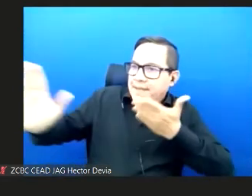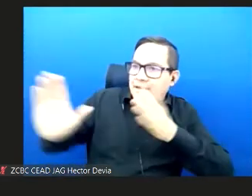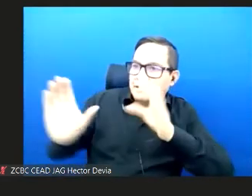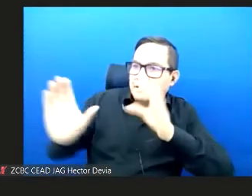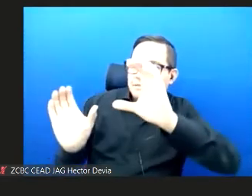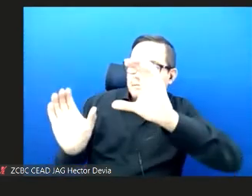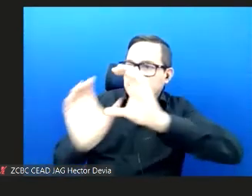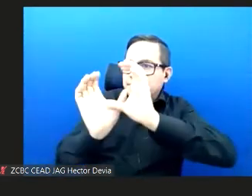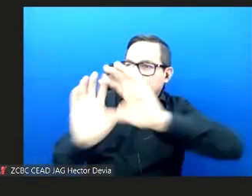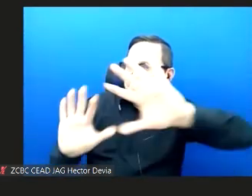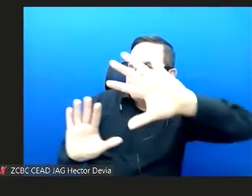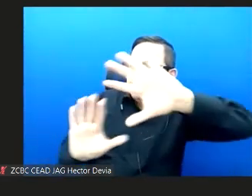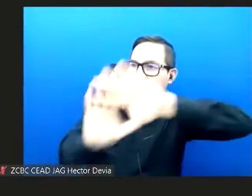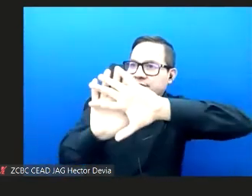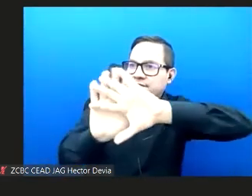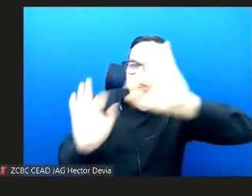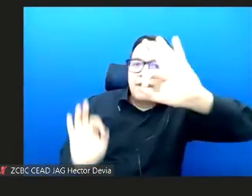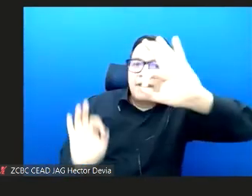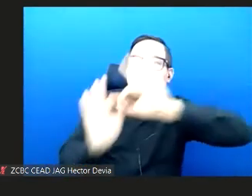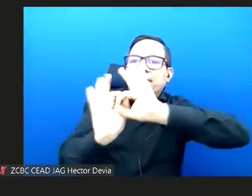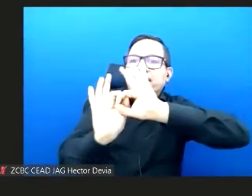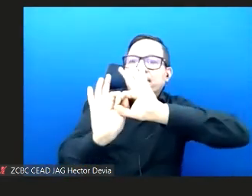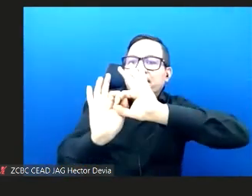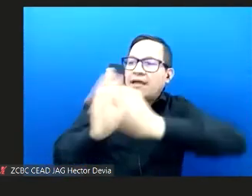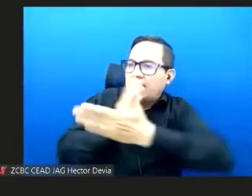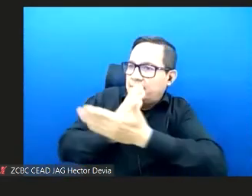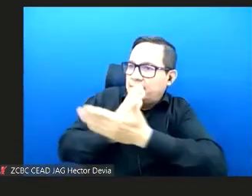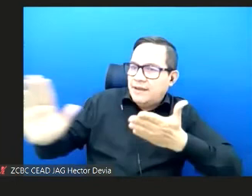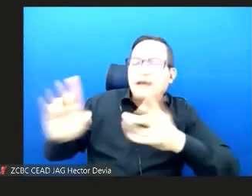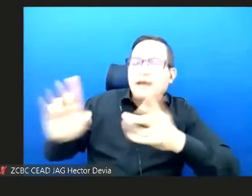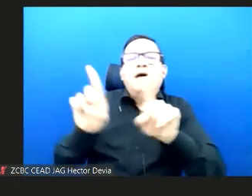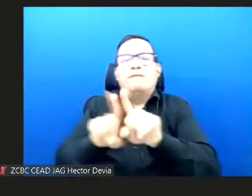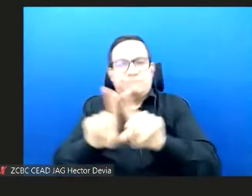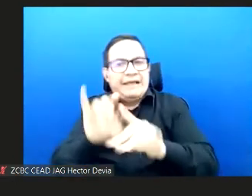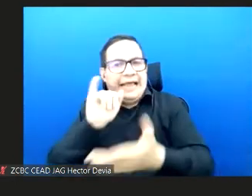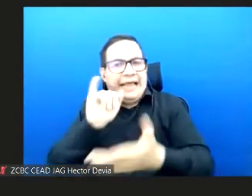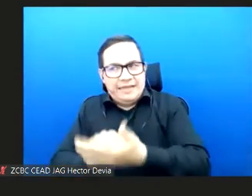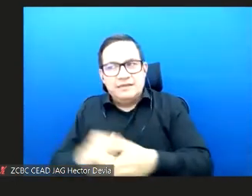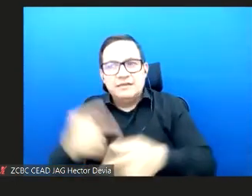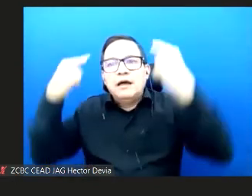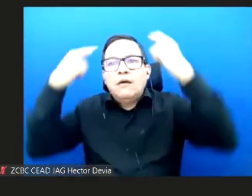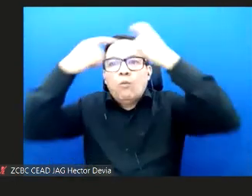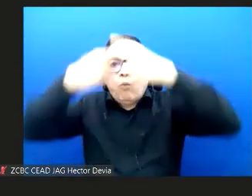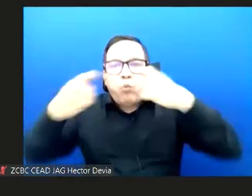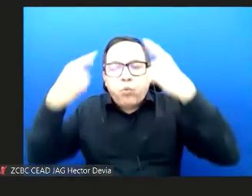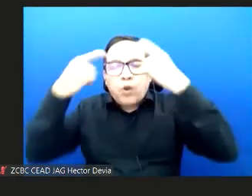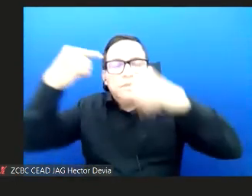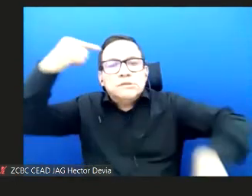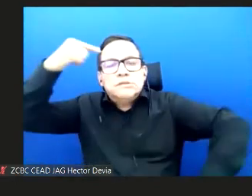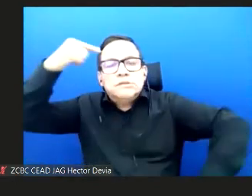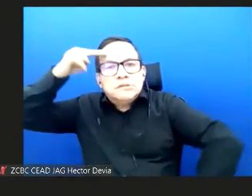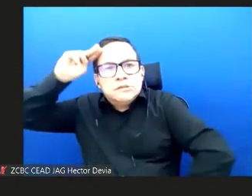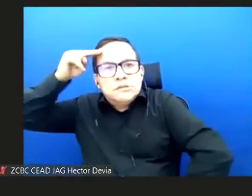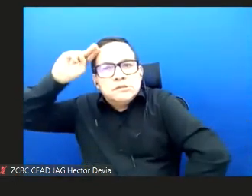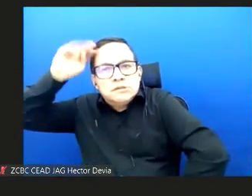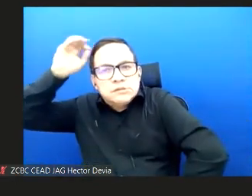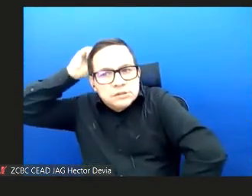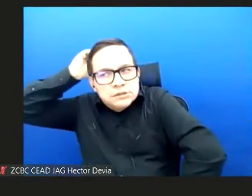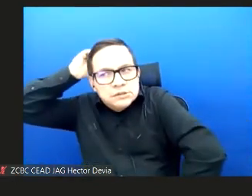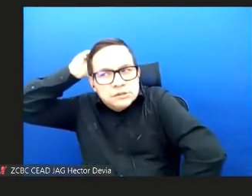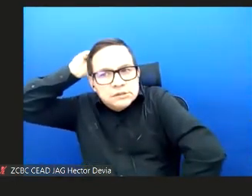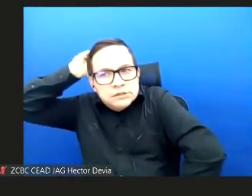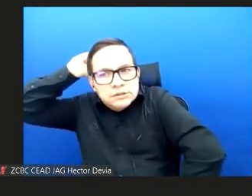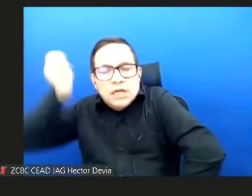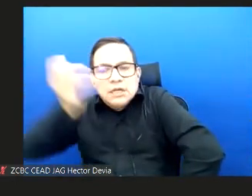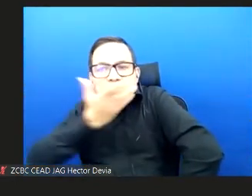Yo siempre recomiendo que primero hagan la lectura del ejercicio. ¿Listo? qué es mejor y qué les va a dar a